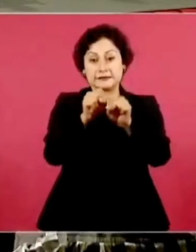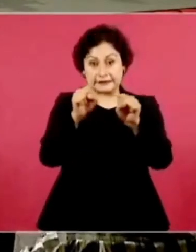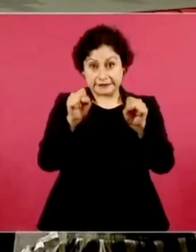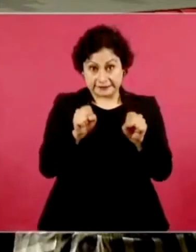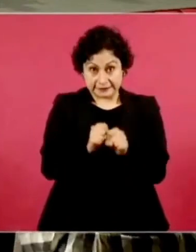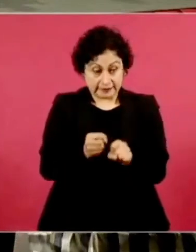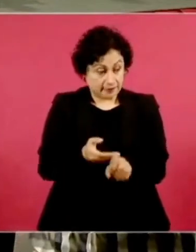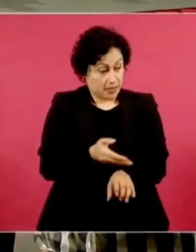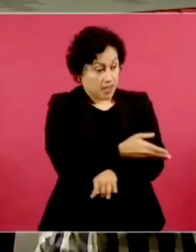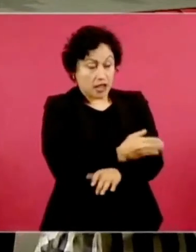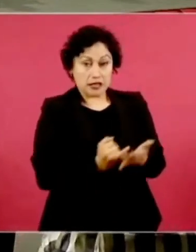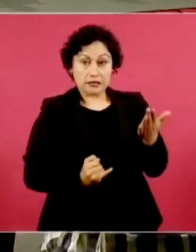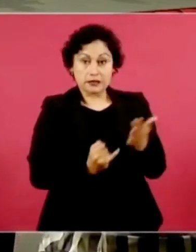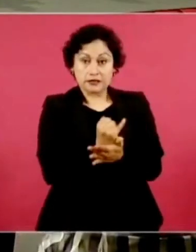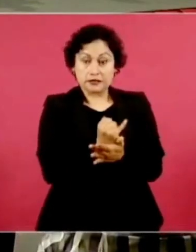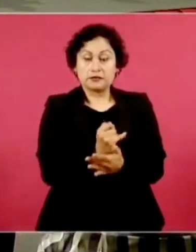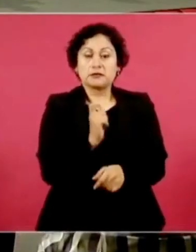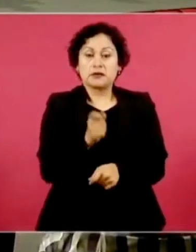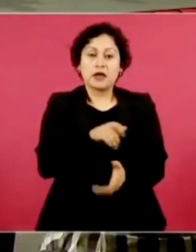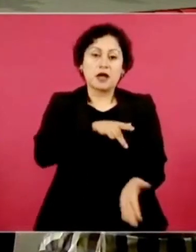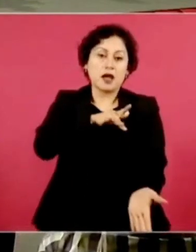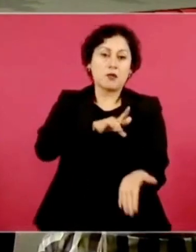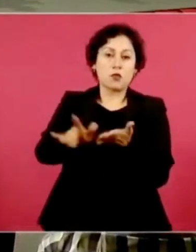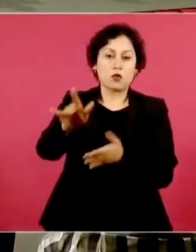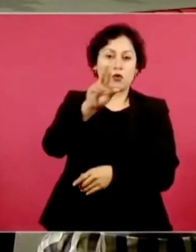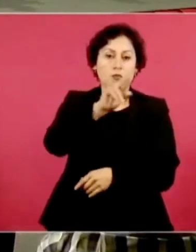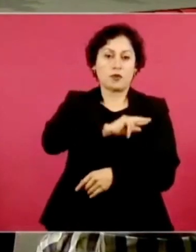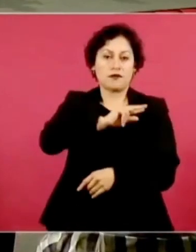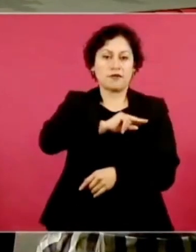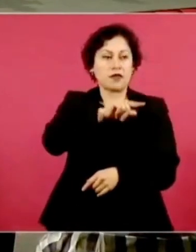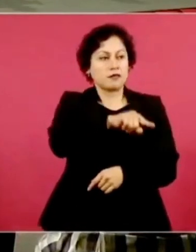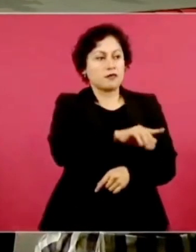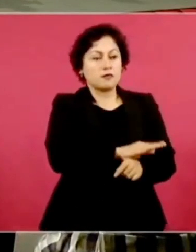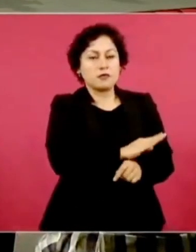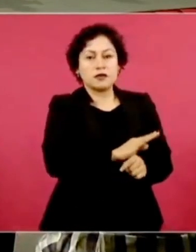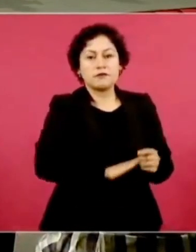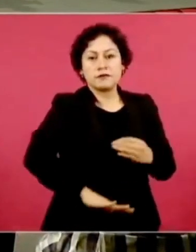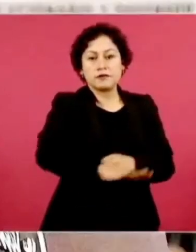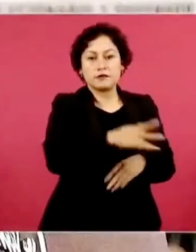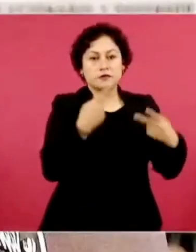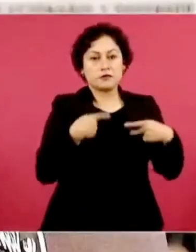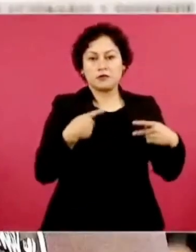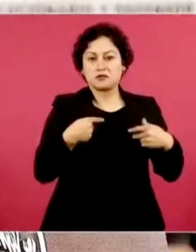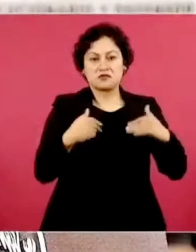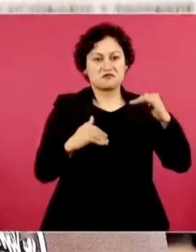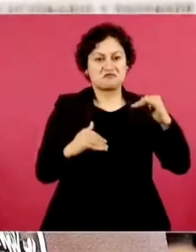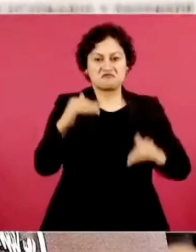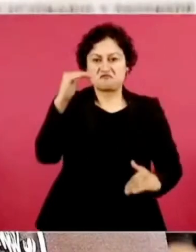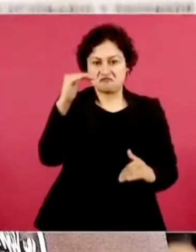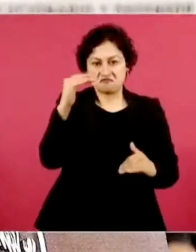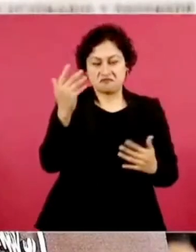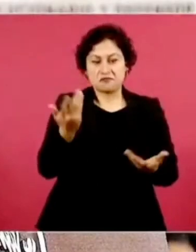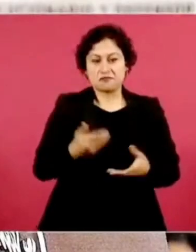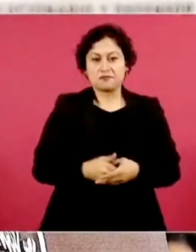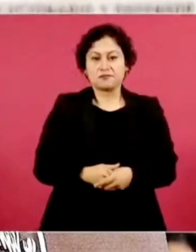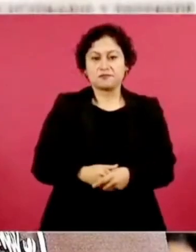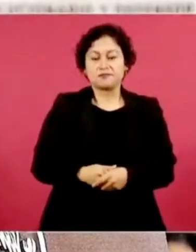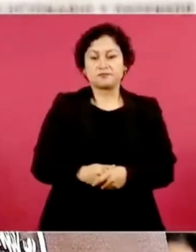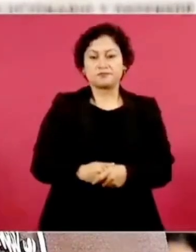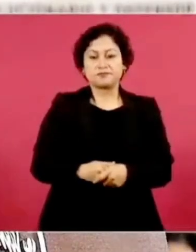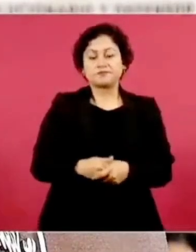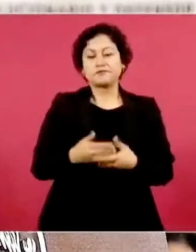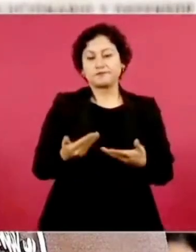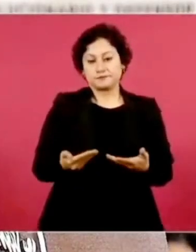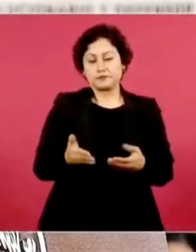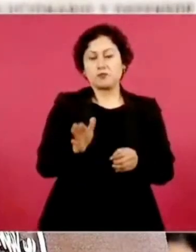del interés privado sobre el interés público y nacional que representa la empresa del Estado. Por todo